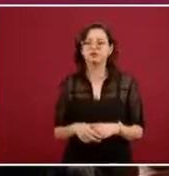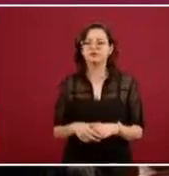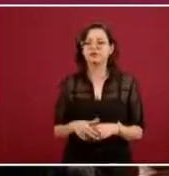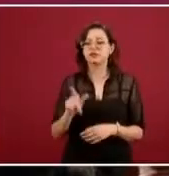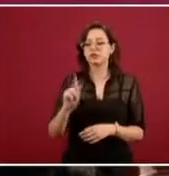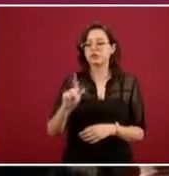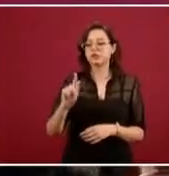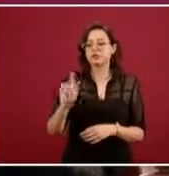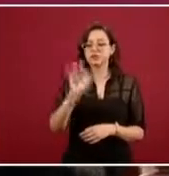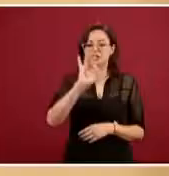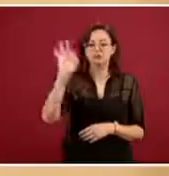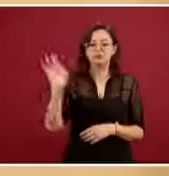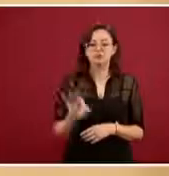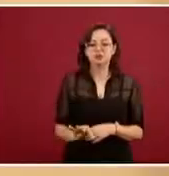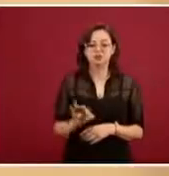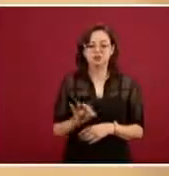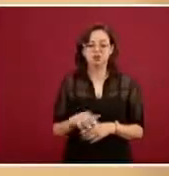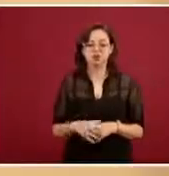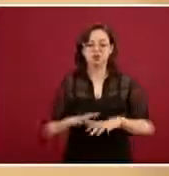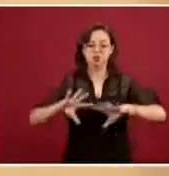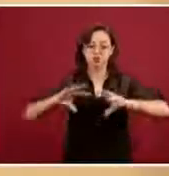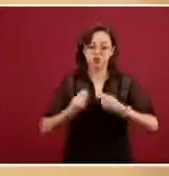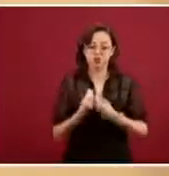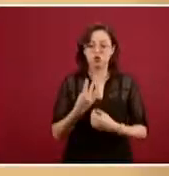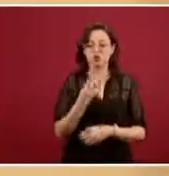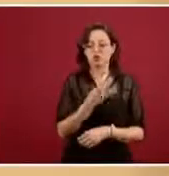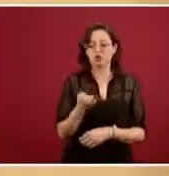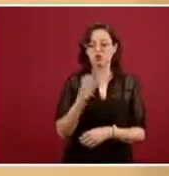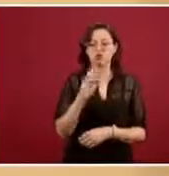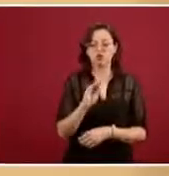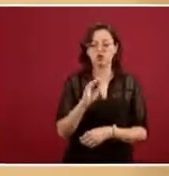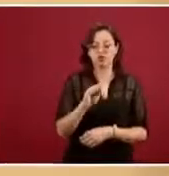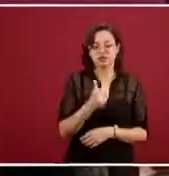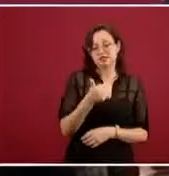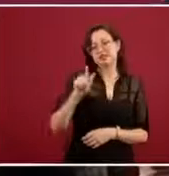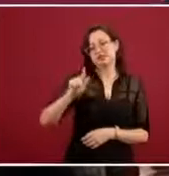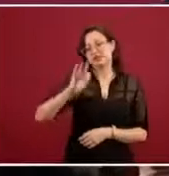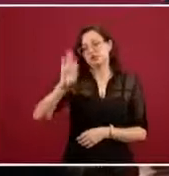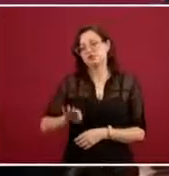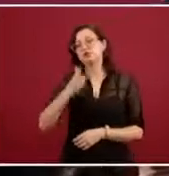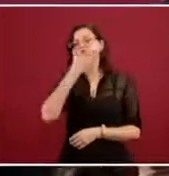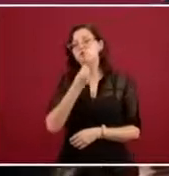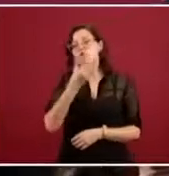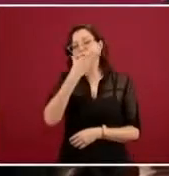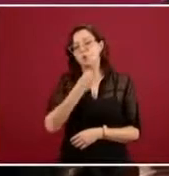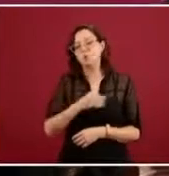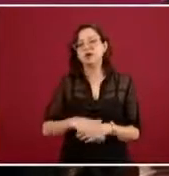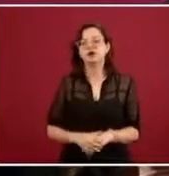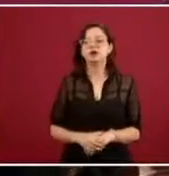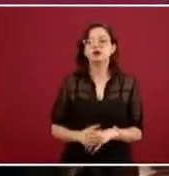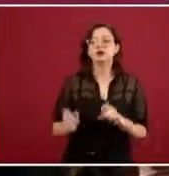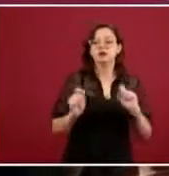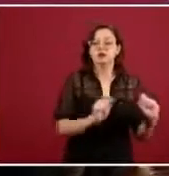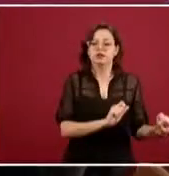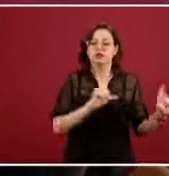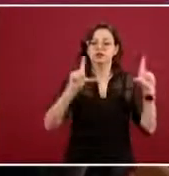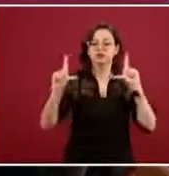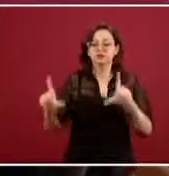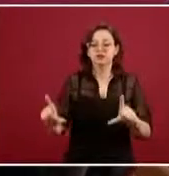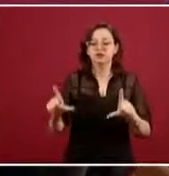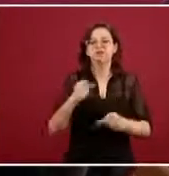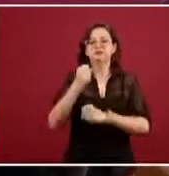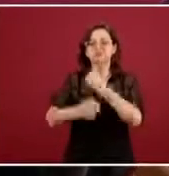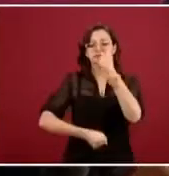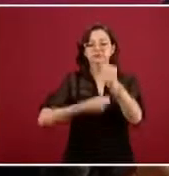un 70% de estos 486. En la siguiente diapositiva vemos un poco mejor expresada el tema de la